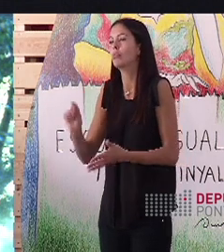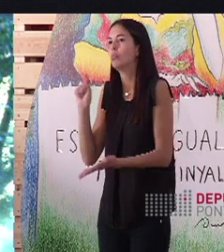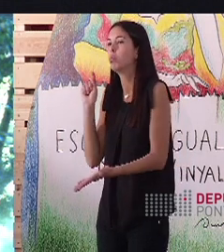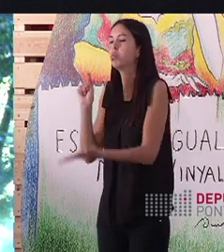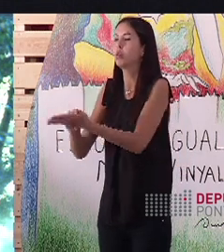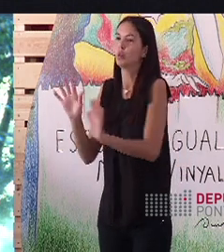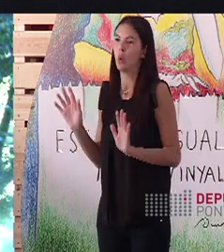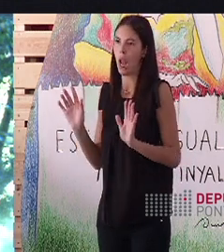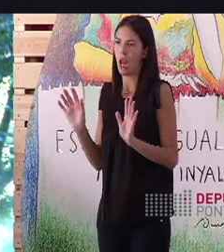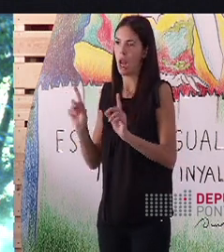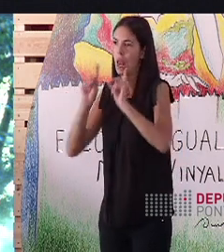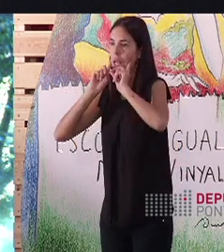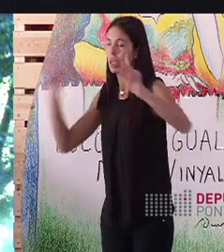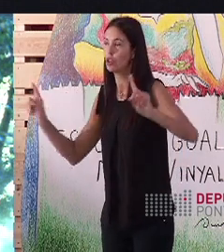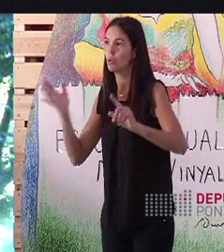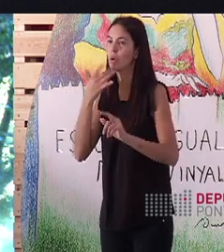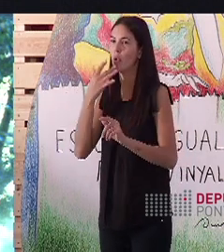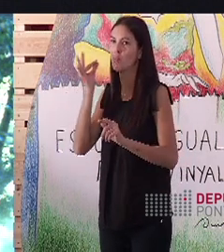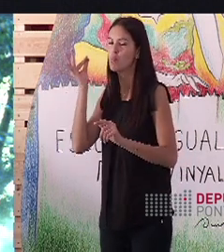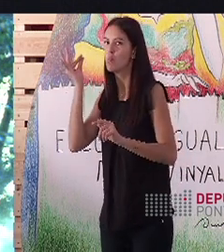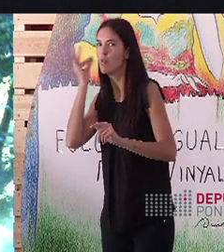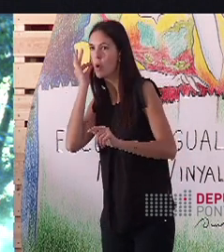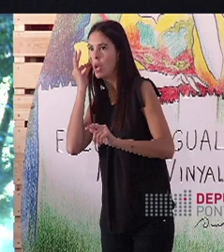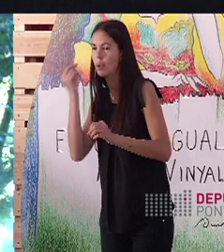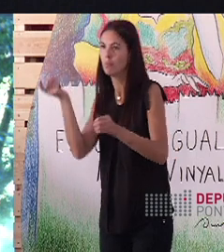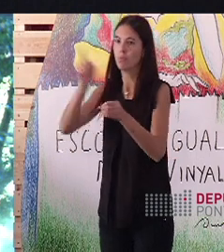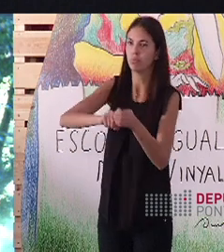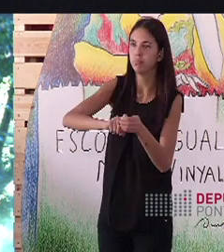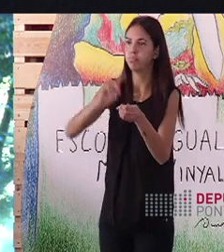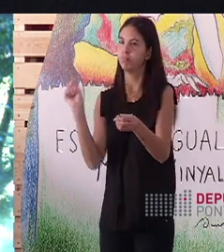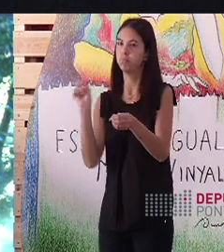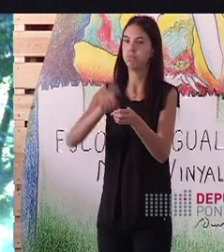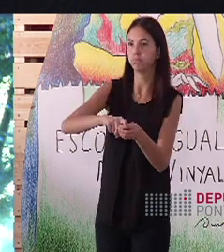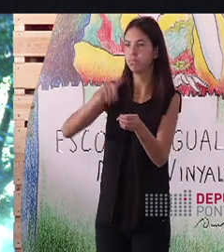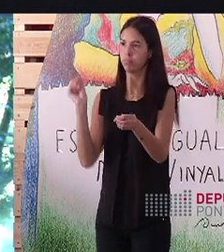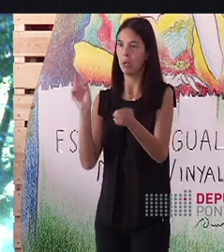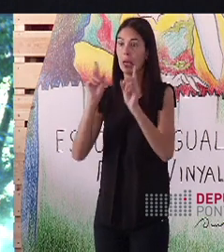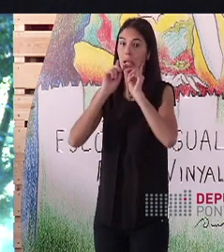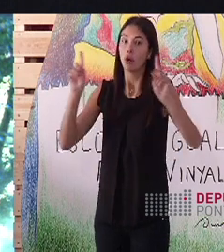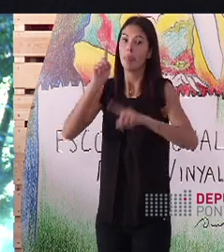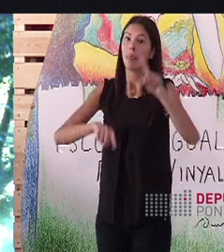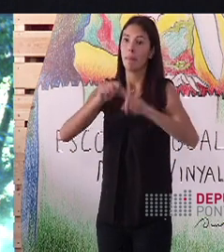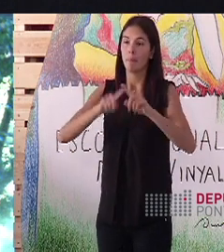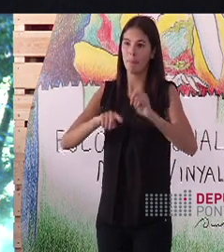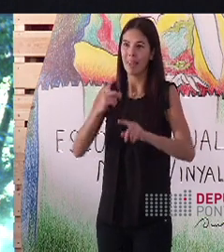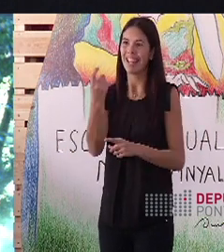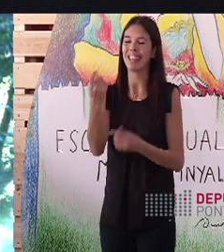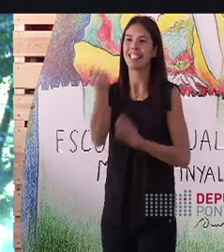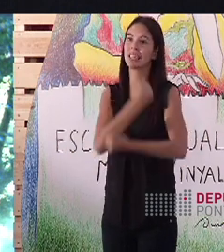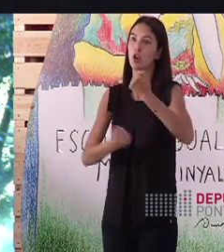el que muchas mujeres están entrando y saliendo en función de las necesidades económicas que tienen en determinados